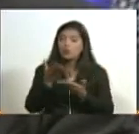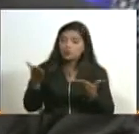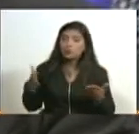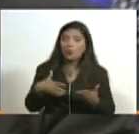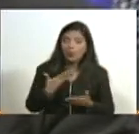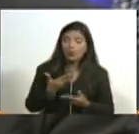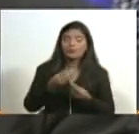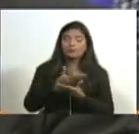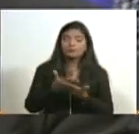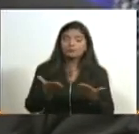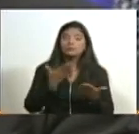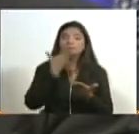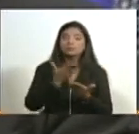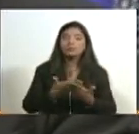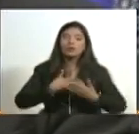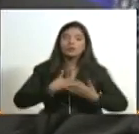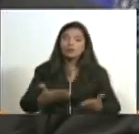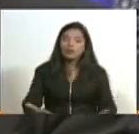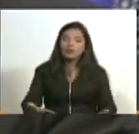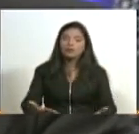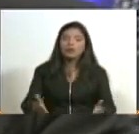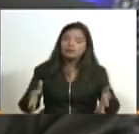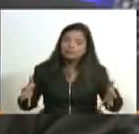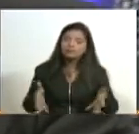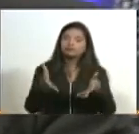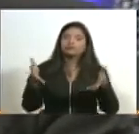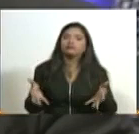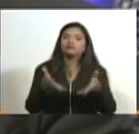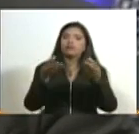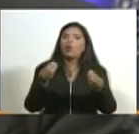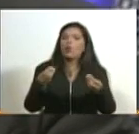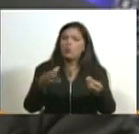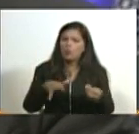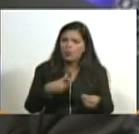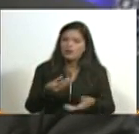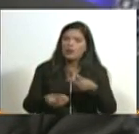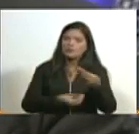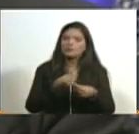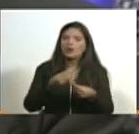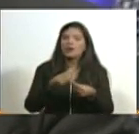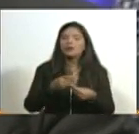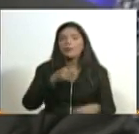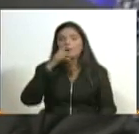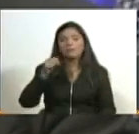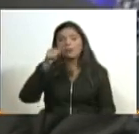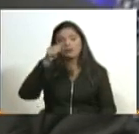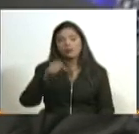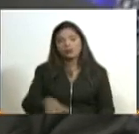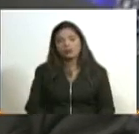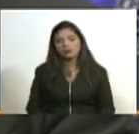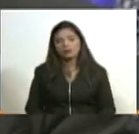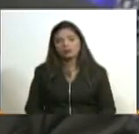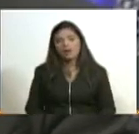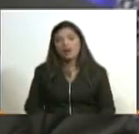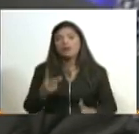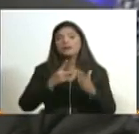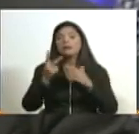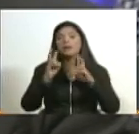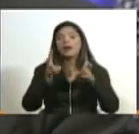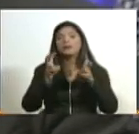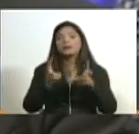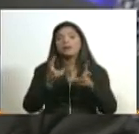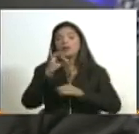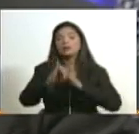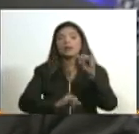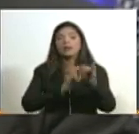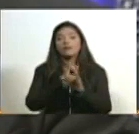estaría dispuesto a impulsar? ¿Qué más podría hacer Nicolás Maduro en este sentido? Y en el plano internacional,